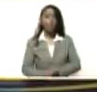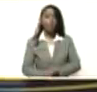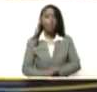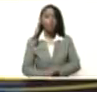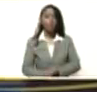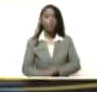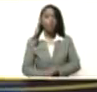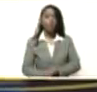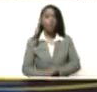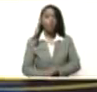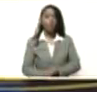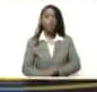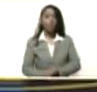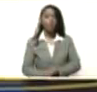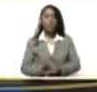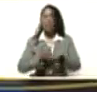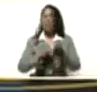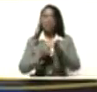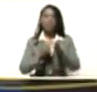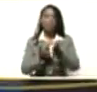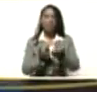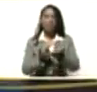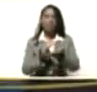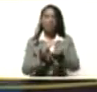qué significa next en inglés